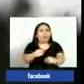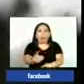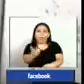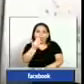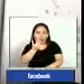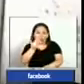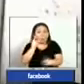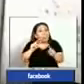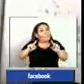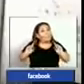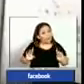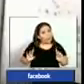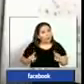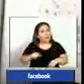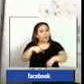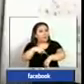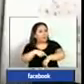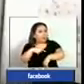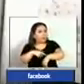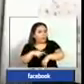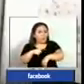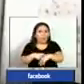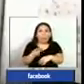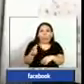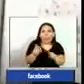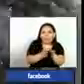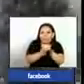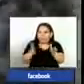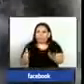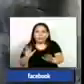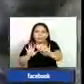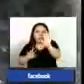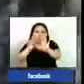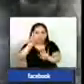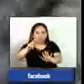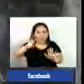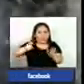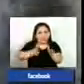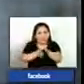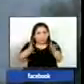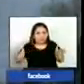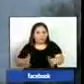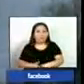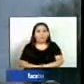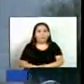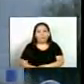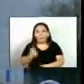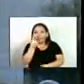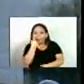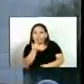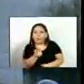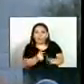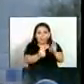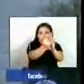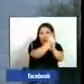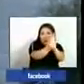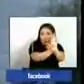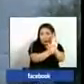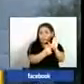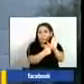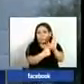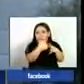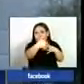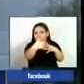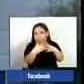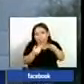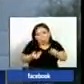Pero eso sí, el periodo no excederá los 12 meses. Vamos a basar en unos artículos de la ley, lo vamos a llevar a la